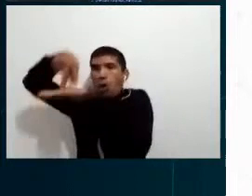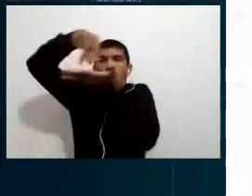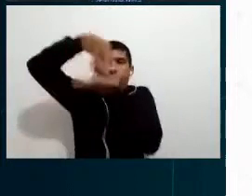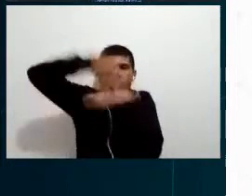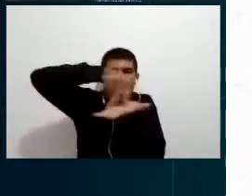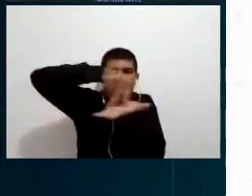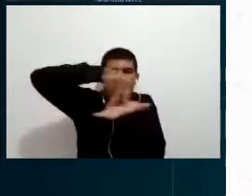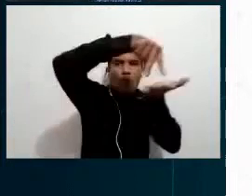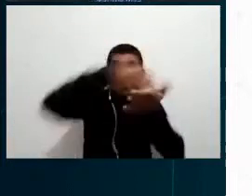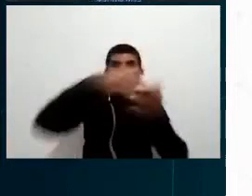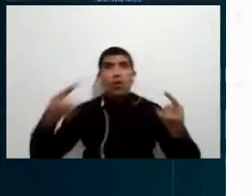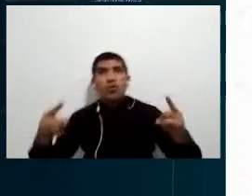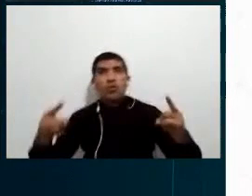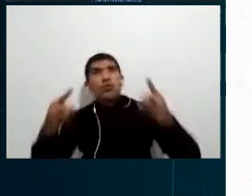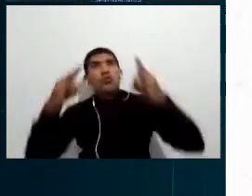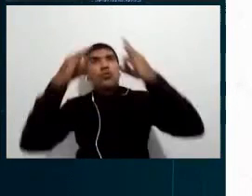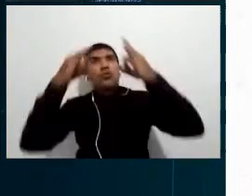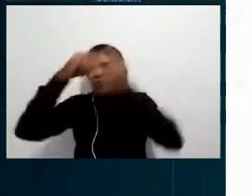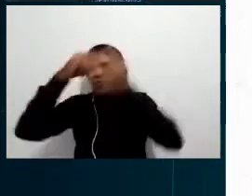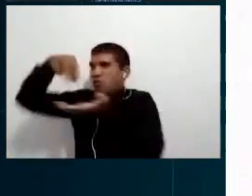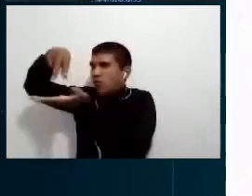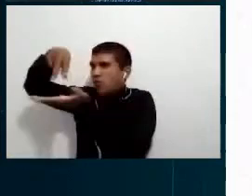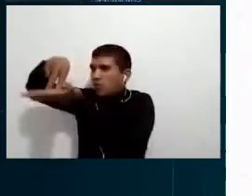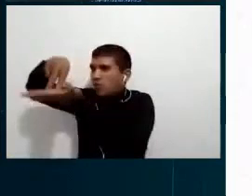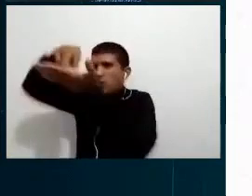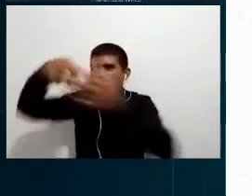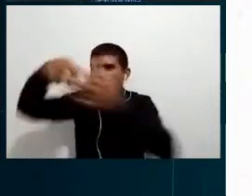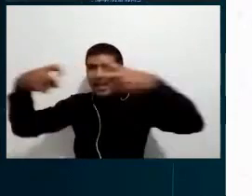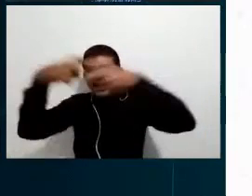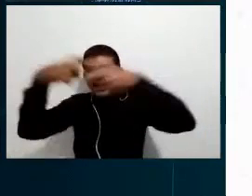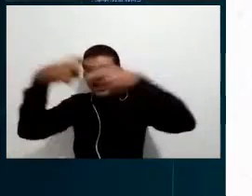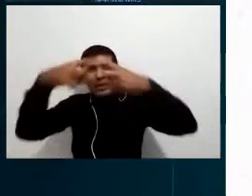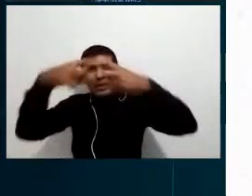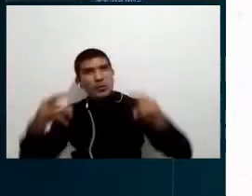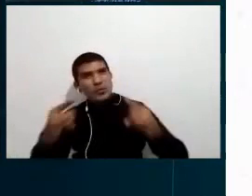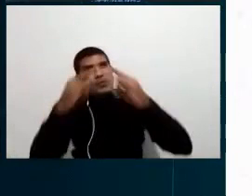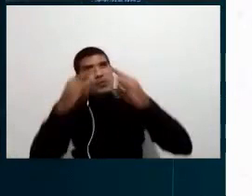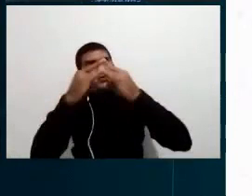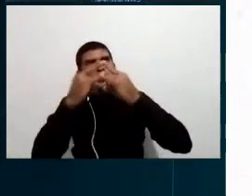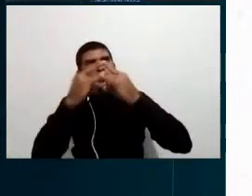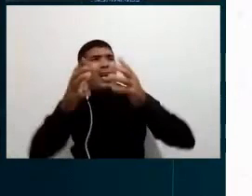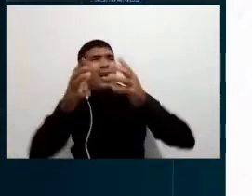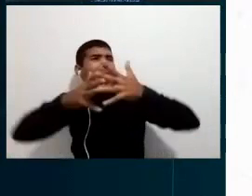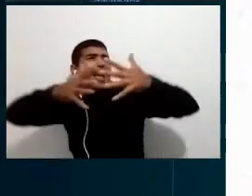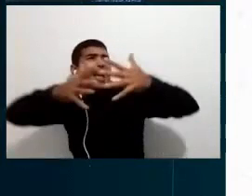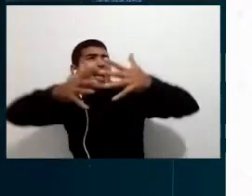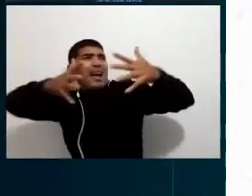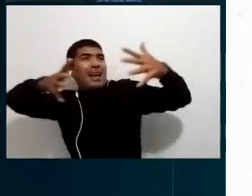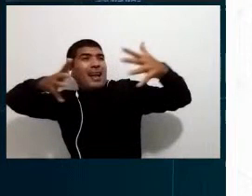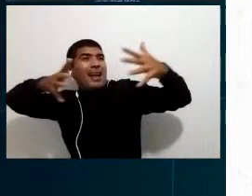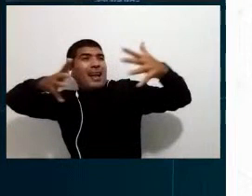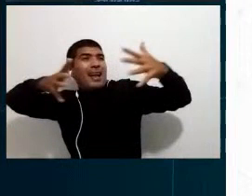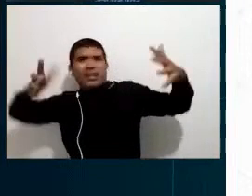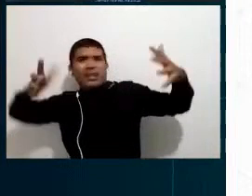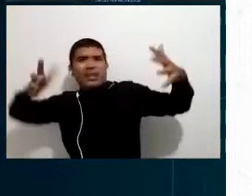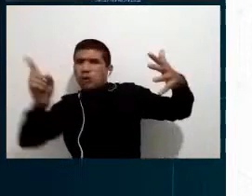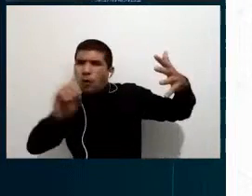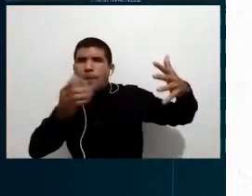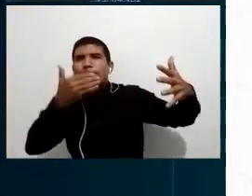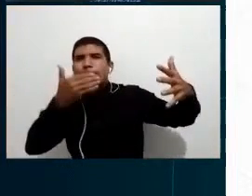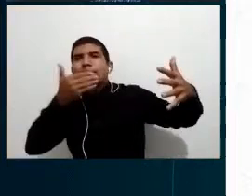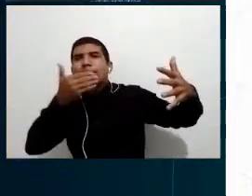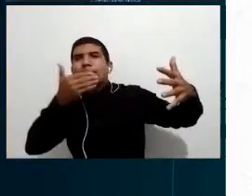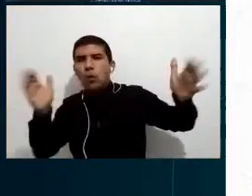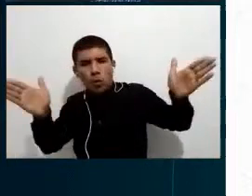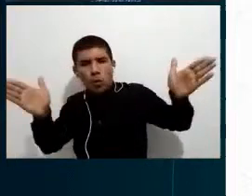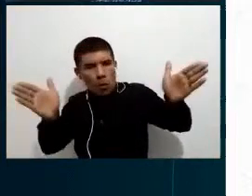sean más amigables tanto con el medio ambiente como con la operación misma, y que no representen tantos trabajos tanto